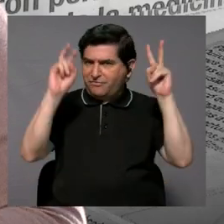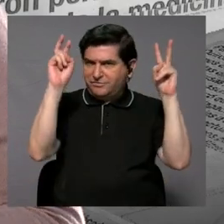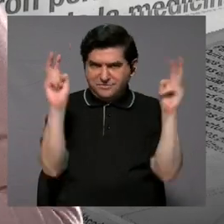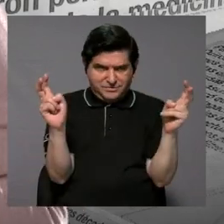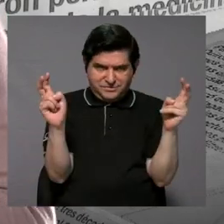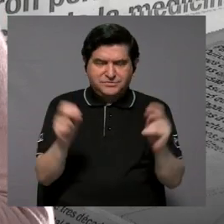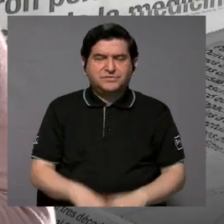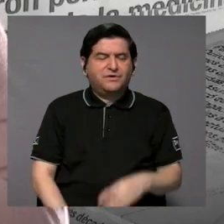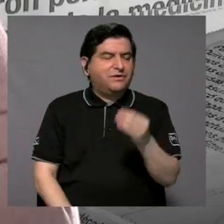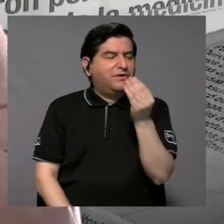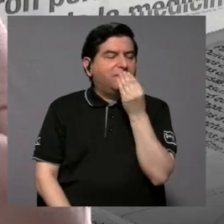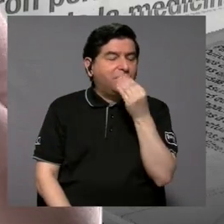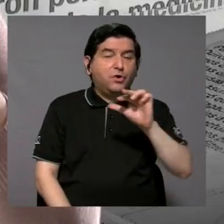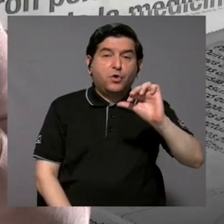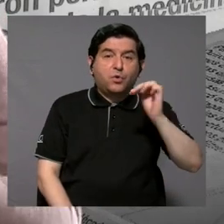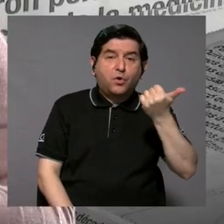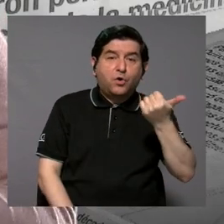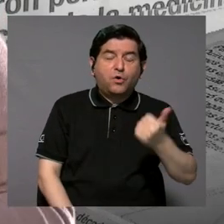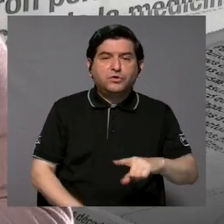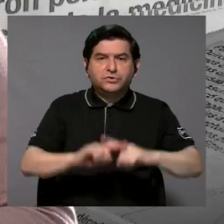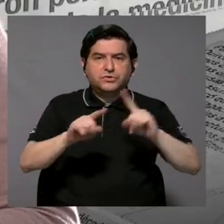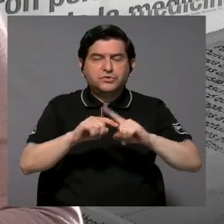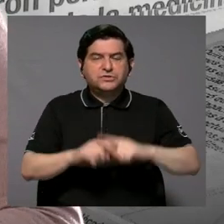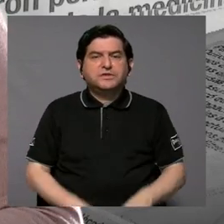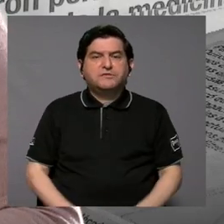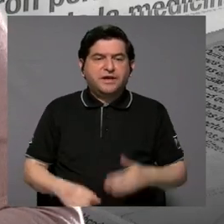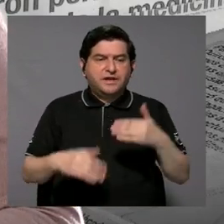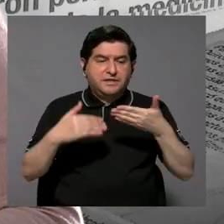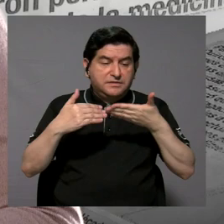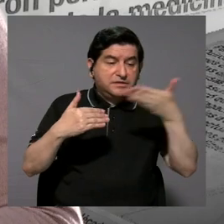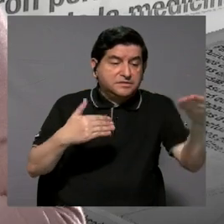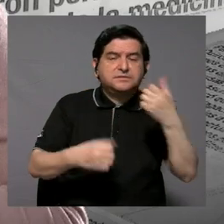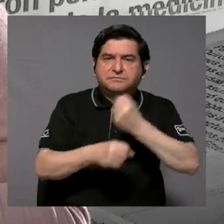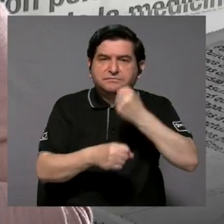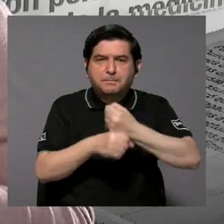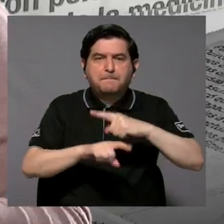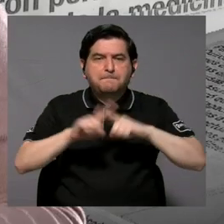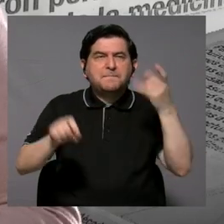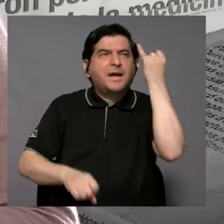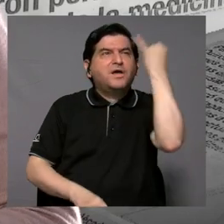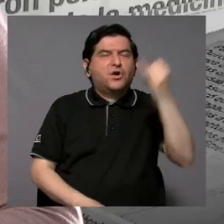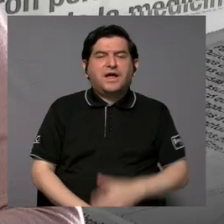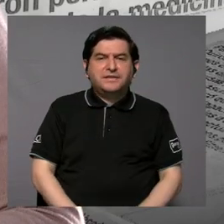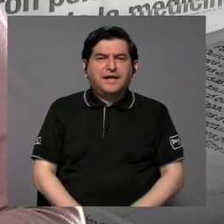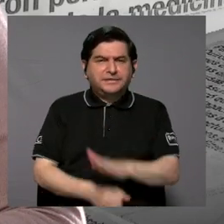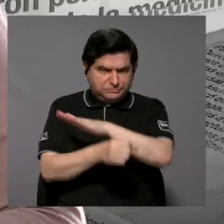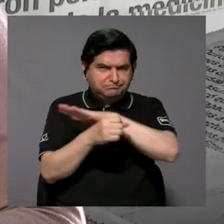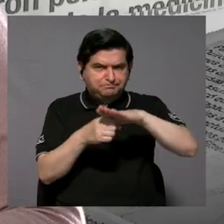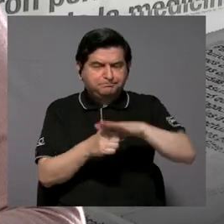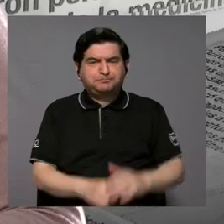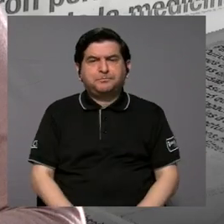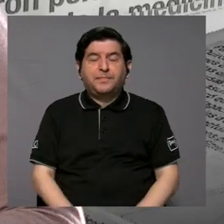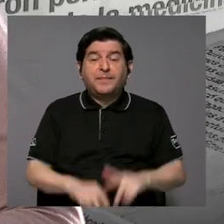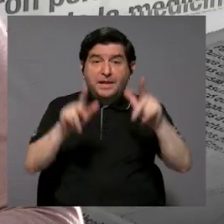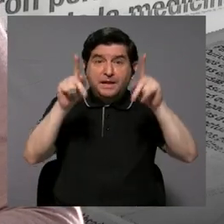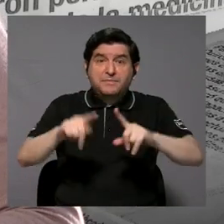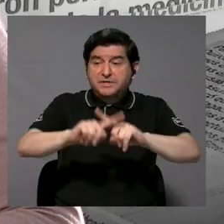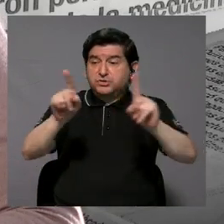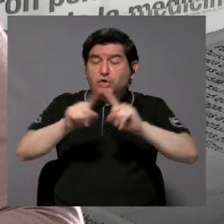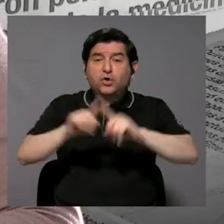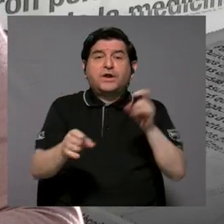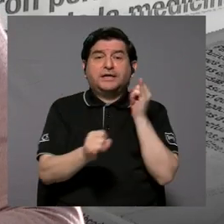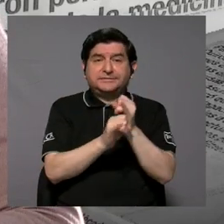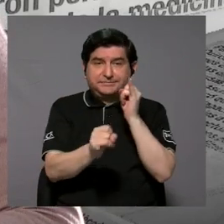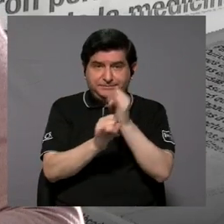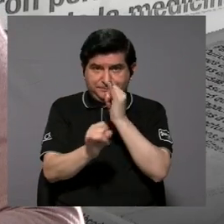tema de la alimentación, hay otro montón de cosas que hay que trabajar, ¿verdad? Pero la idea es hacerlo integral. Está formada por gente de muchas